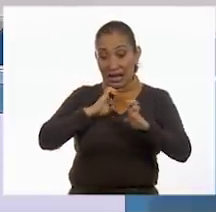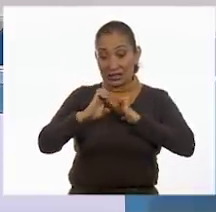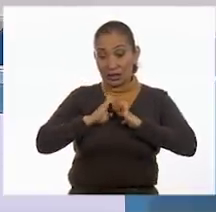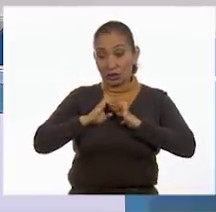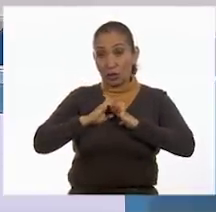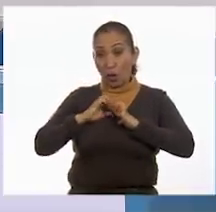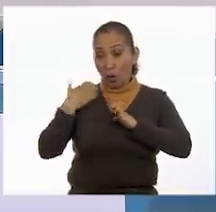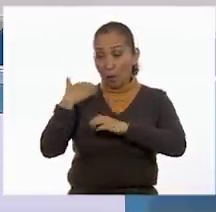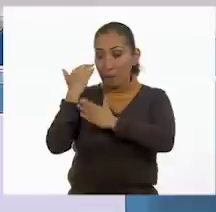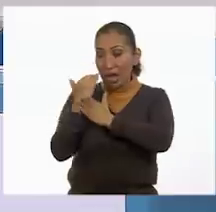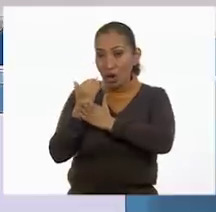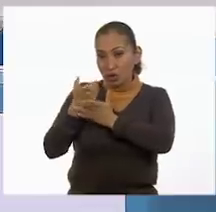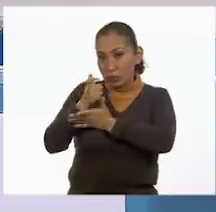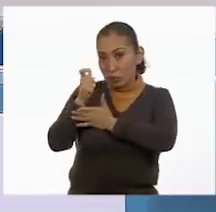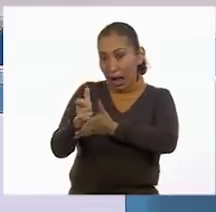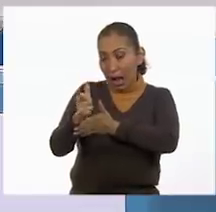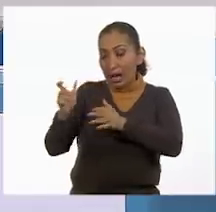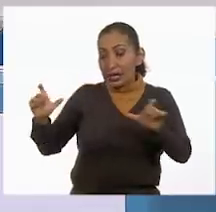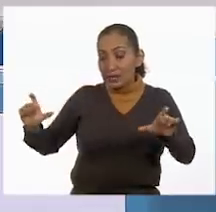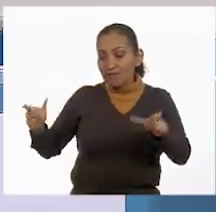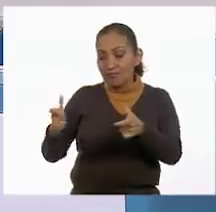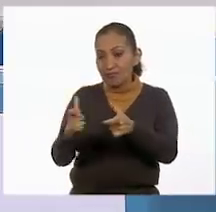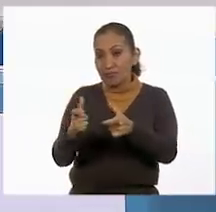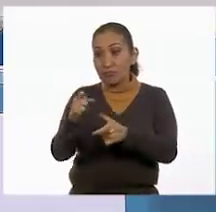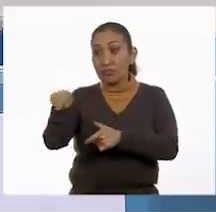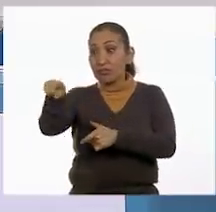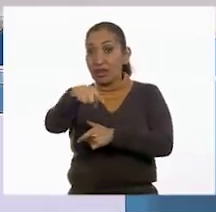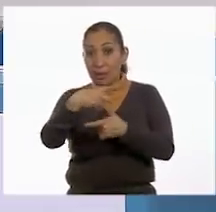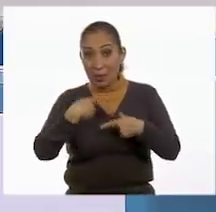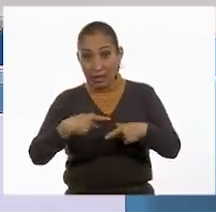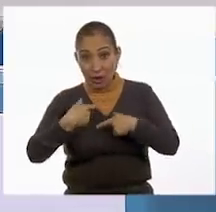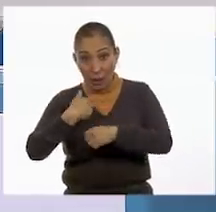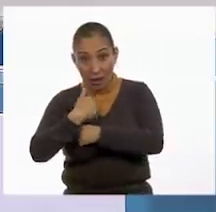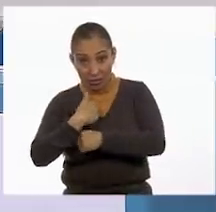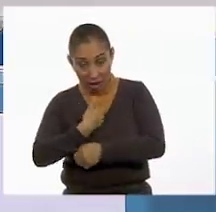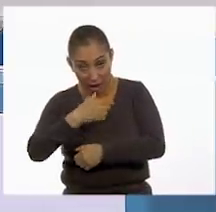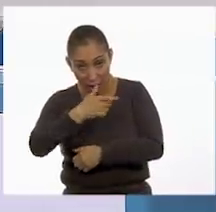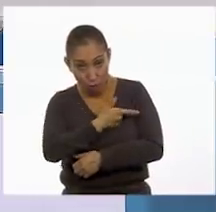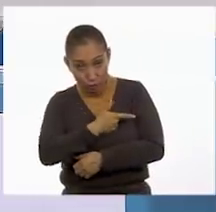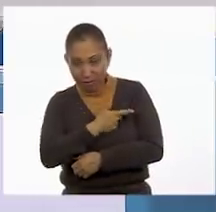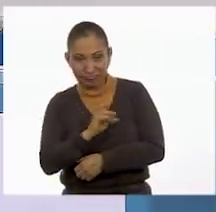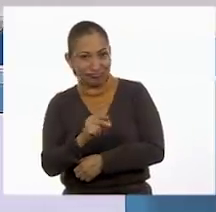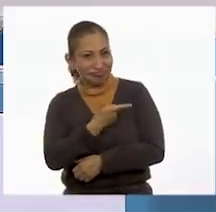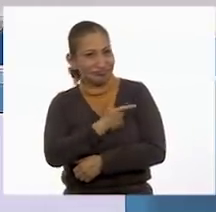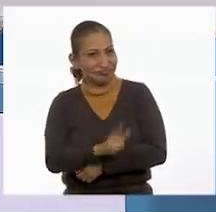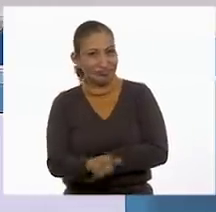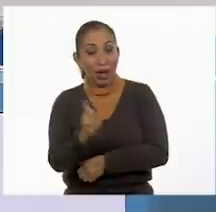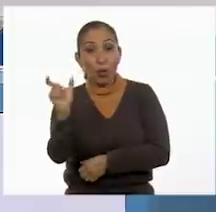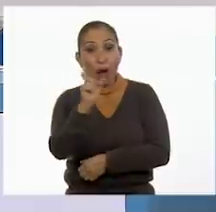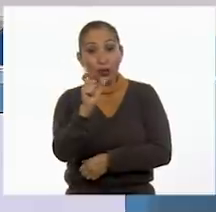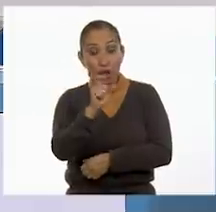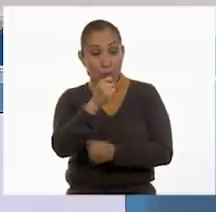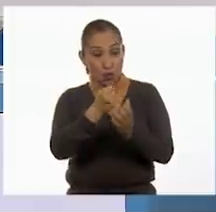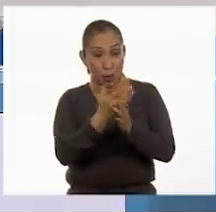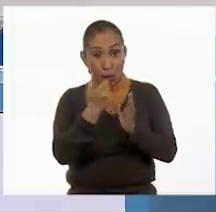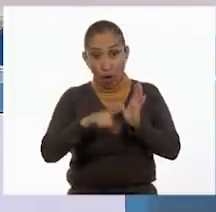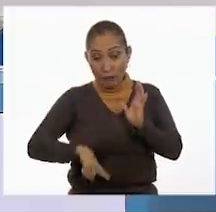tamaño. Esto, obviamente, no le gustó nada a los militares, y es por eso que durante la República restaurada hubo